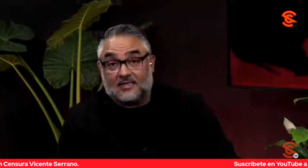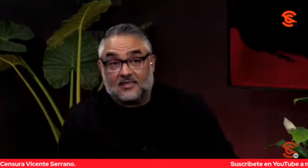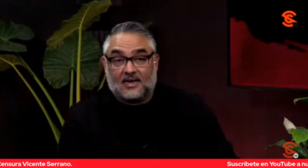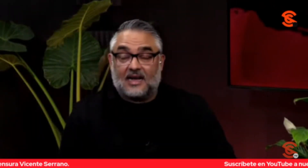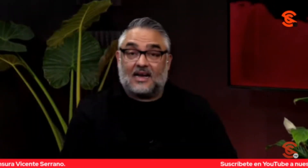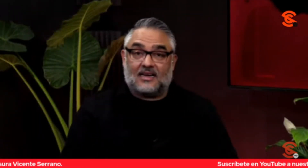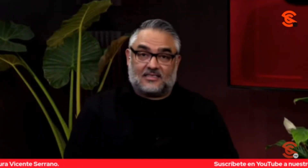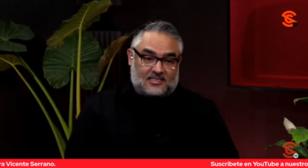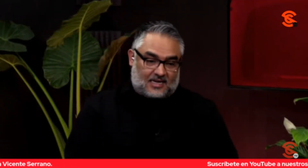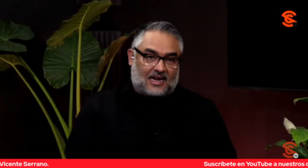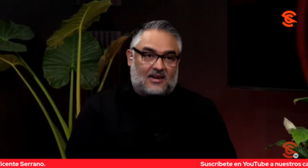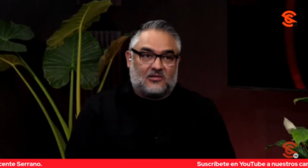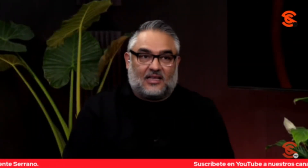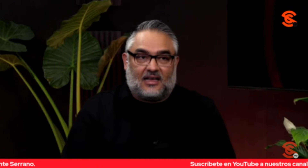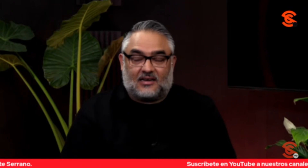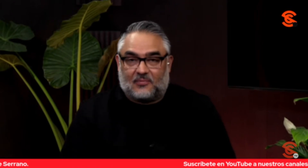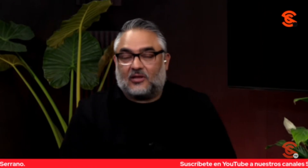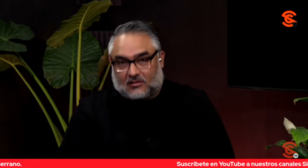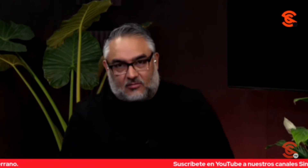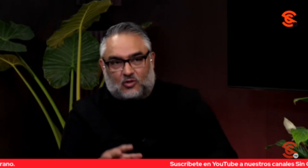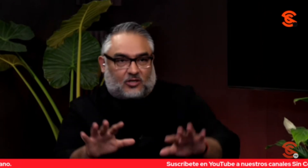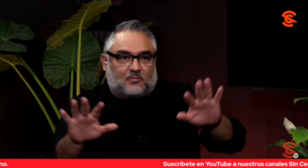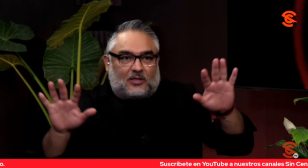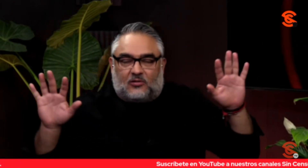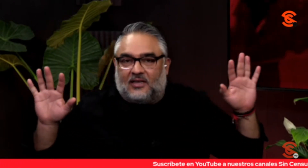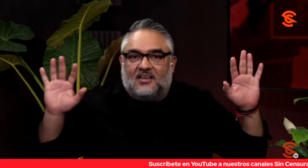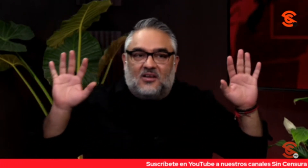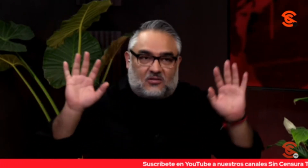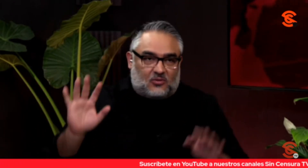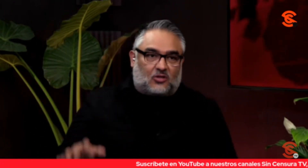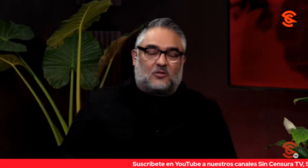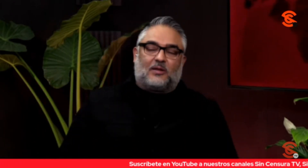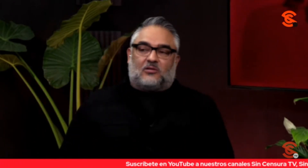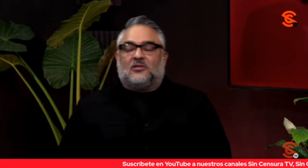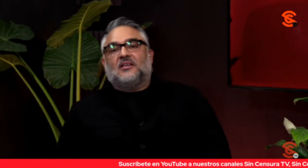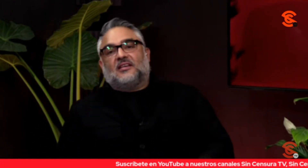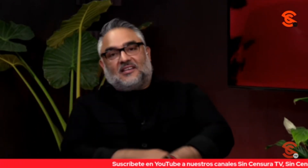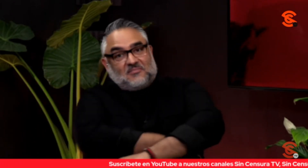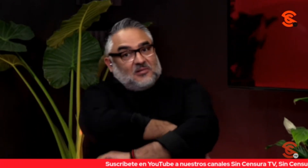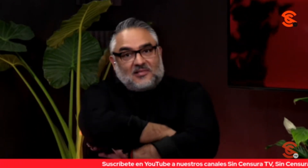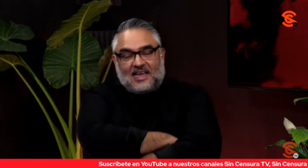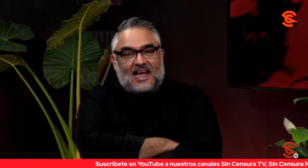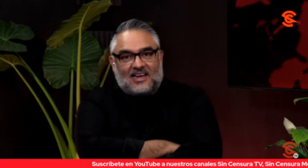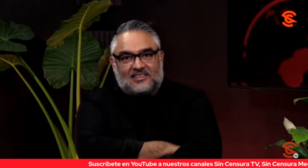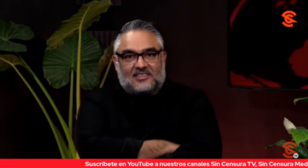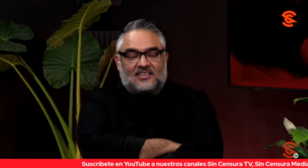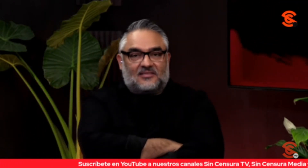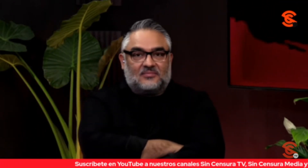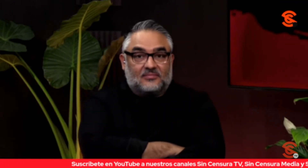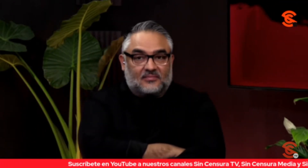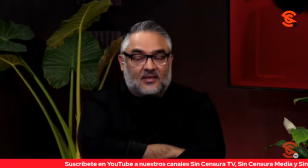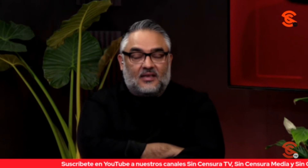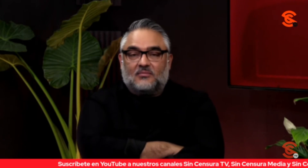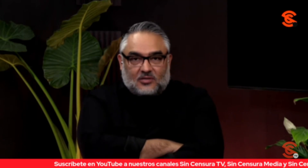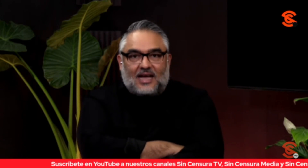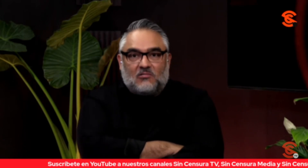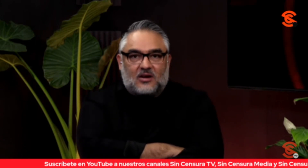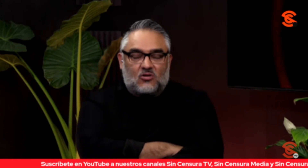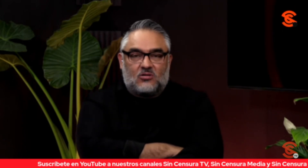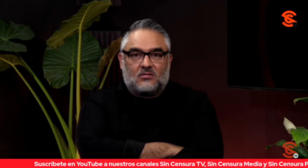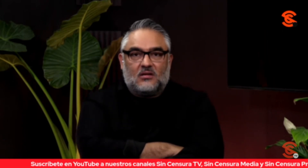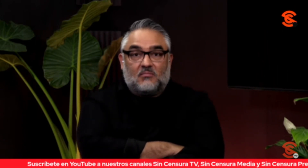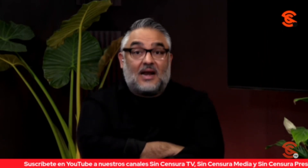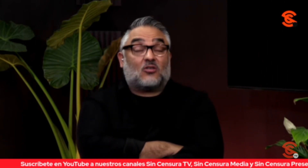Vaya que si traía ganas de sacar la nota la reportera, con mucho respeto, con mucho respeto, pero qué ganas de... Pues ya,